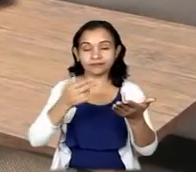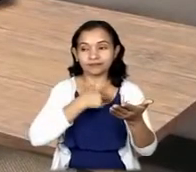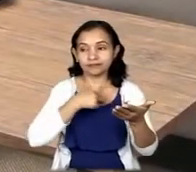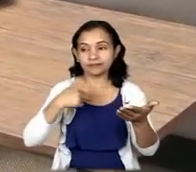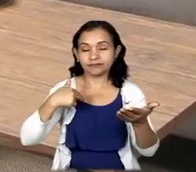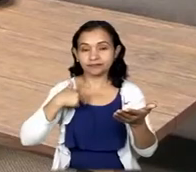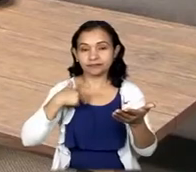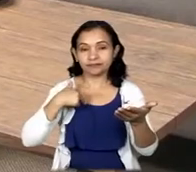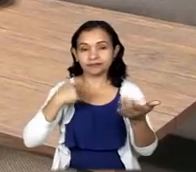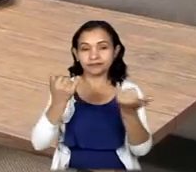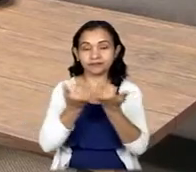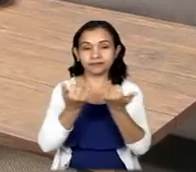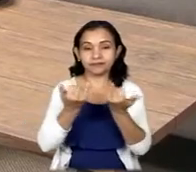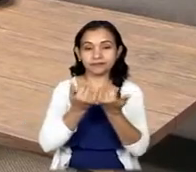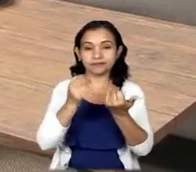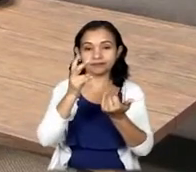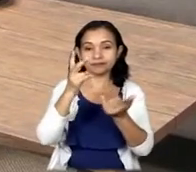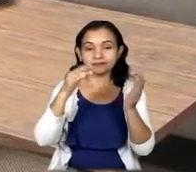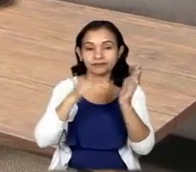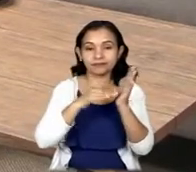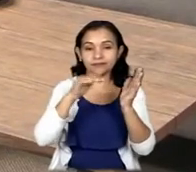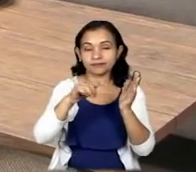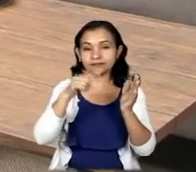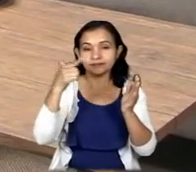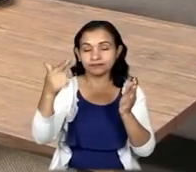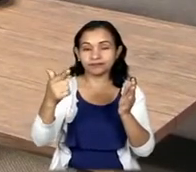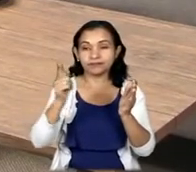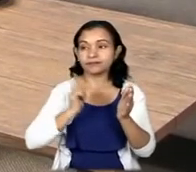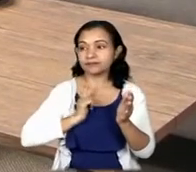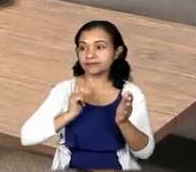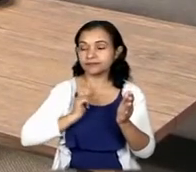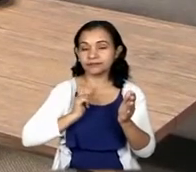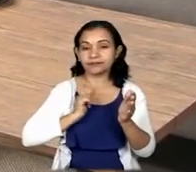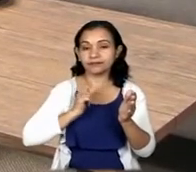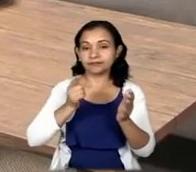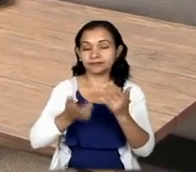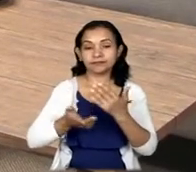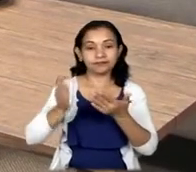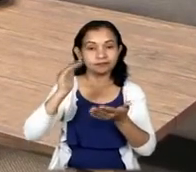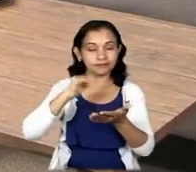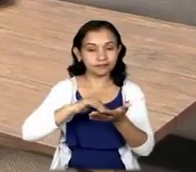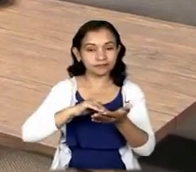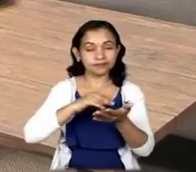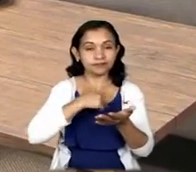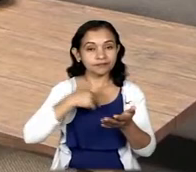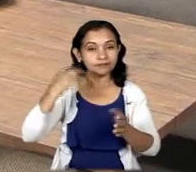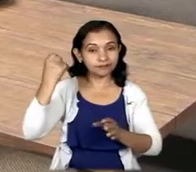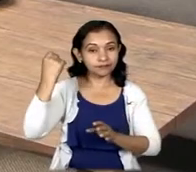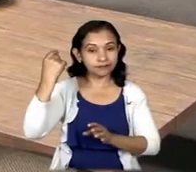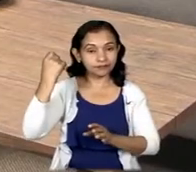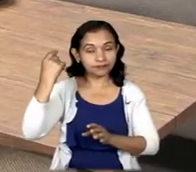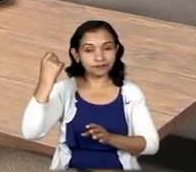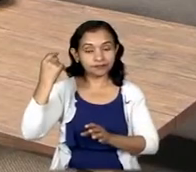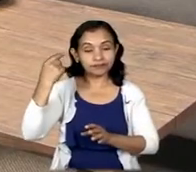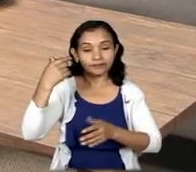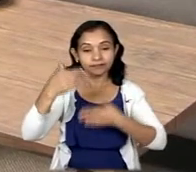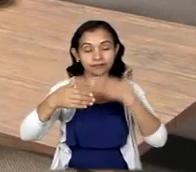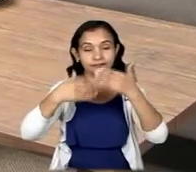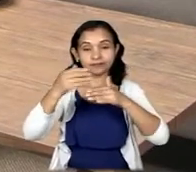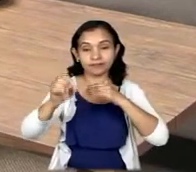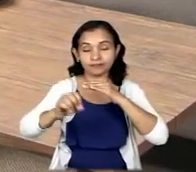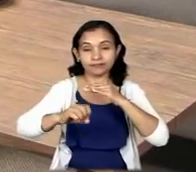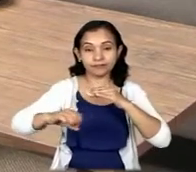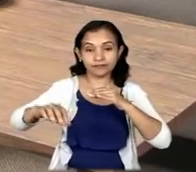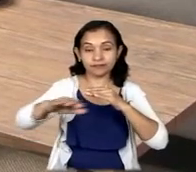ven reivindicados a partir del año 2007, en el que entra, en el que se vuelve nuevamente a emprender estos procesos